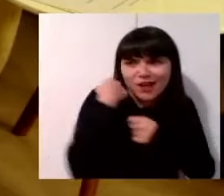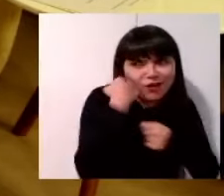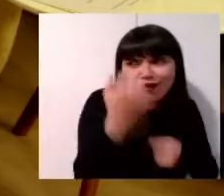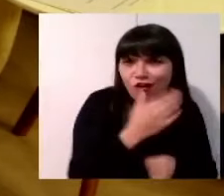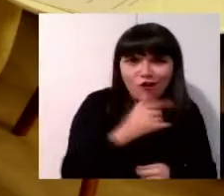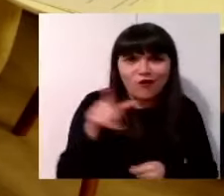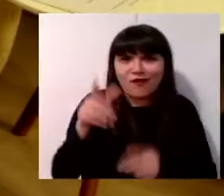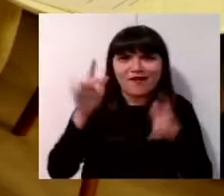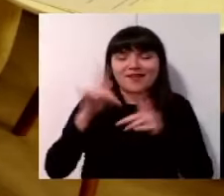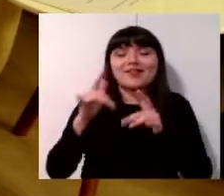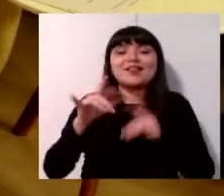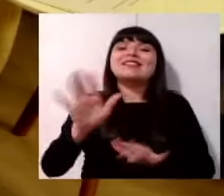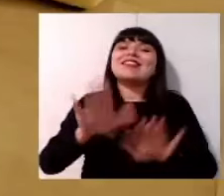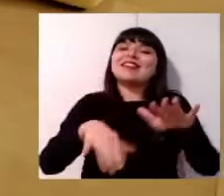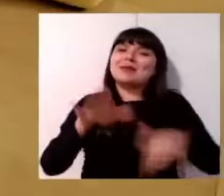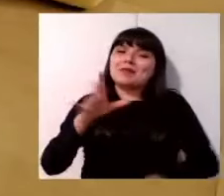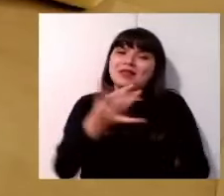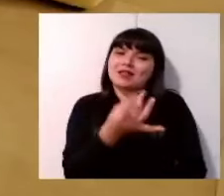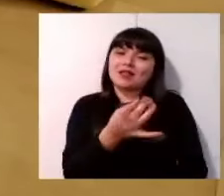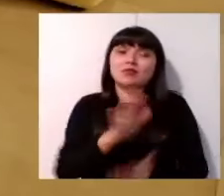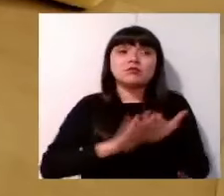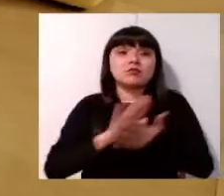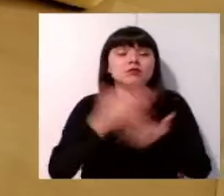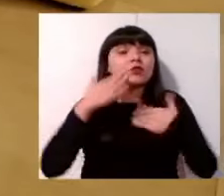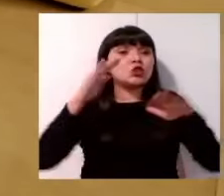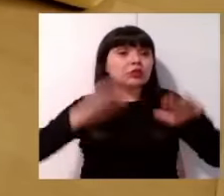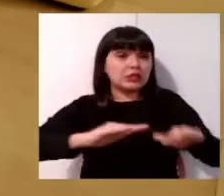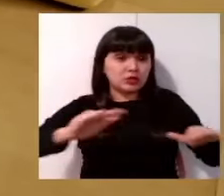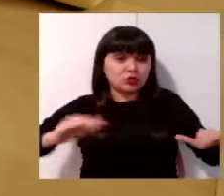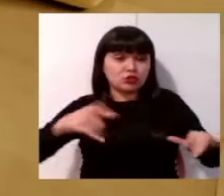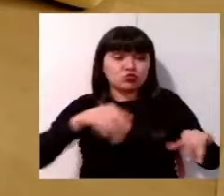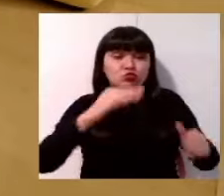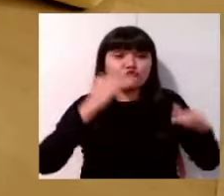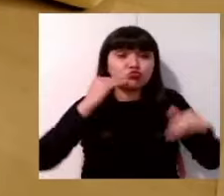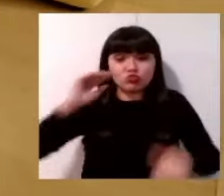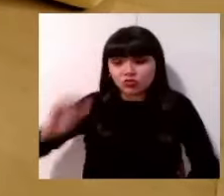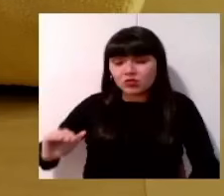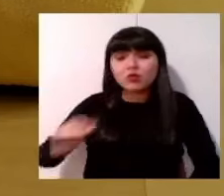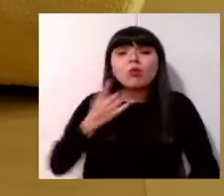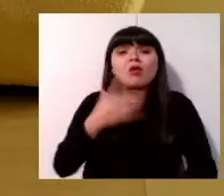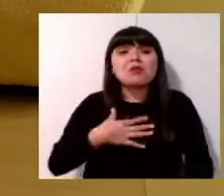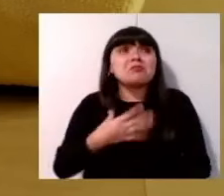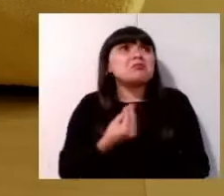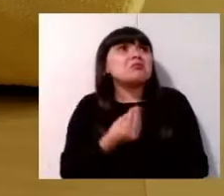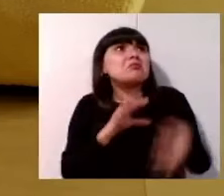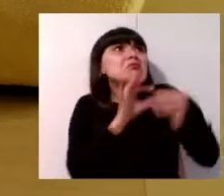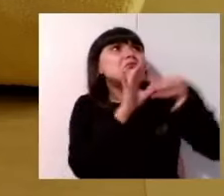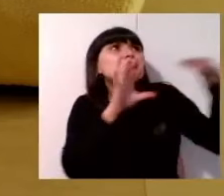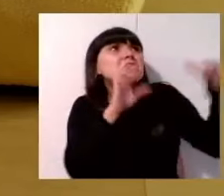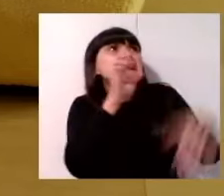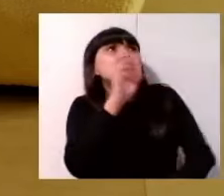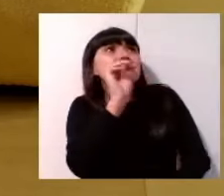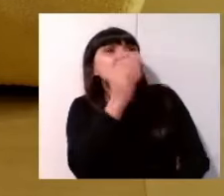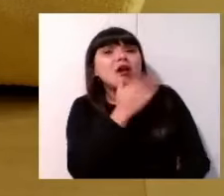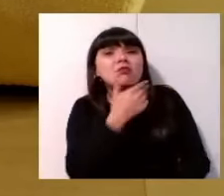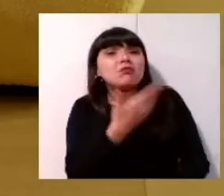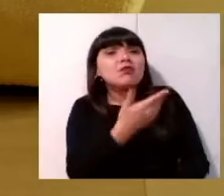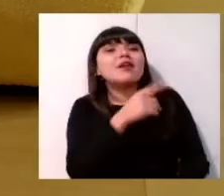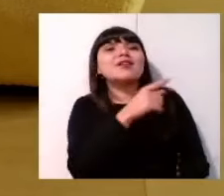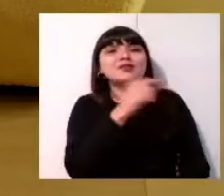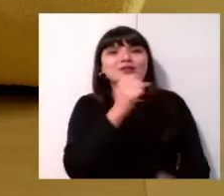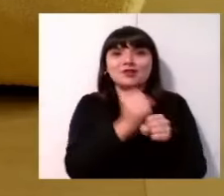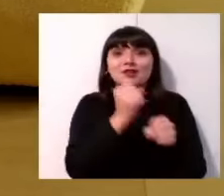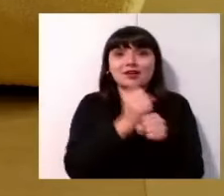depende de la edad. Los niños más chiquititos que tienen miedo por esto de separarse de la figura de apego, hay que trabajarlo de día. Por